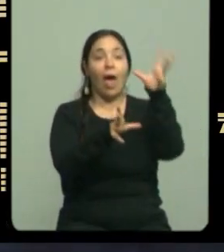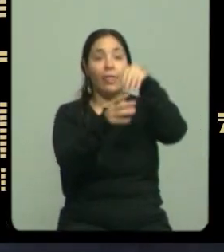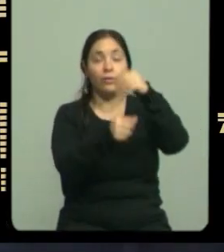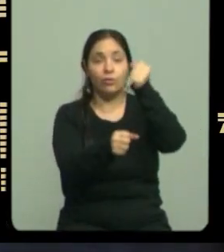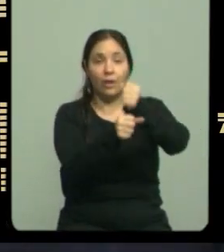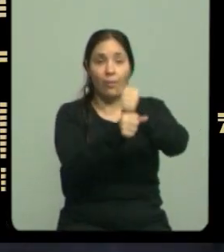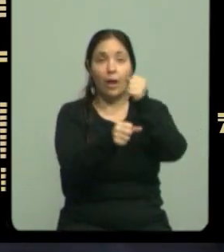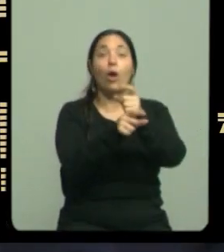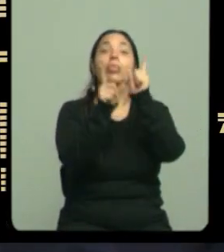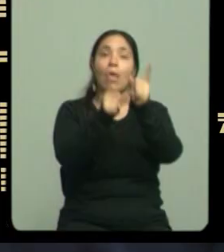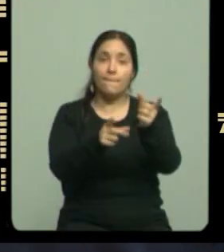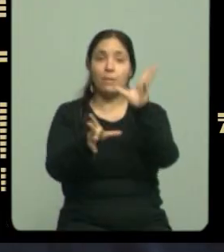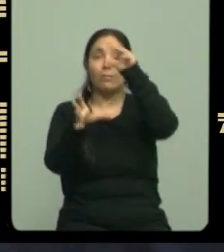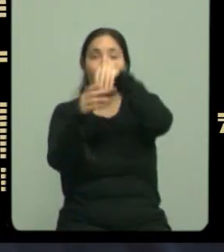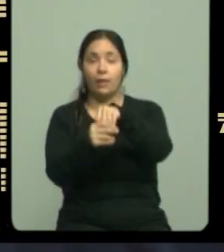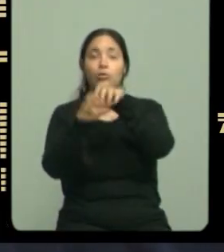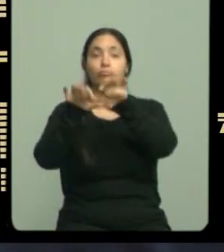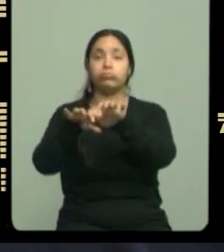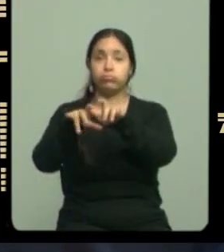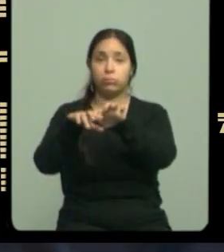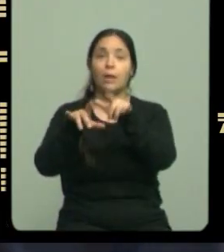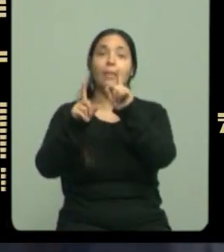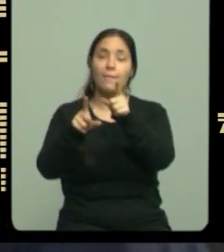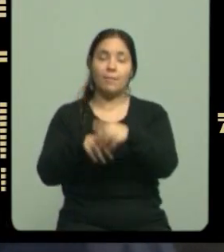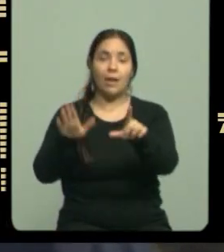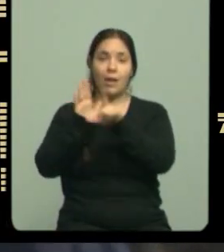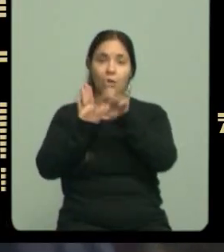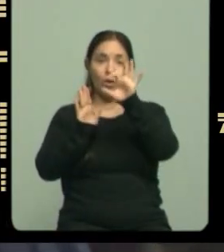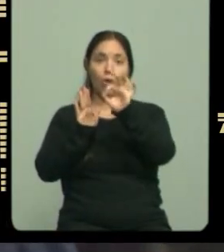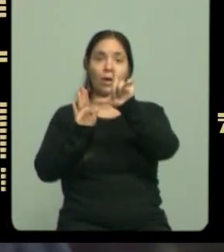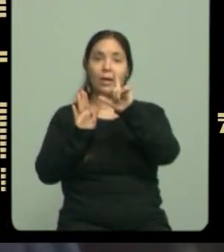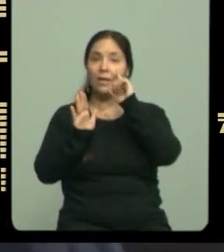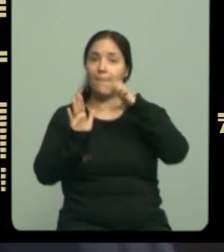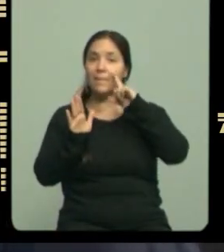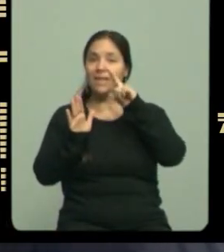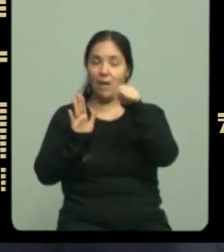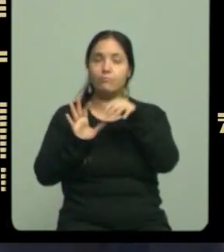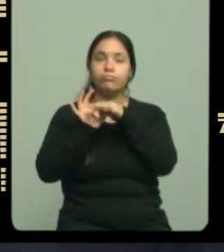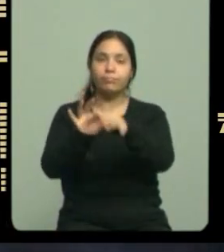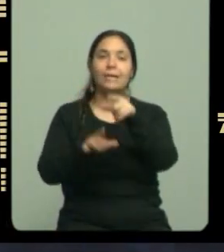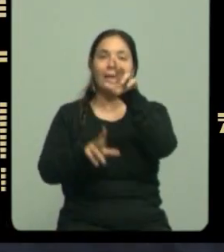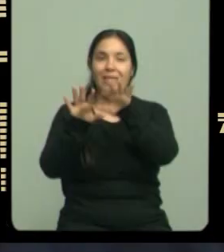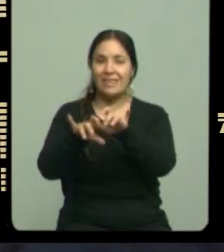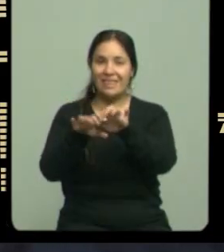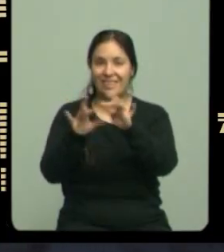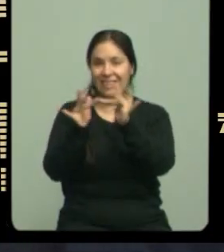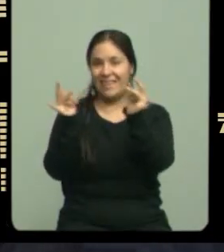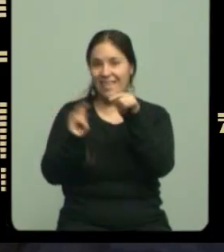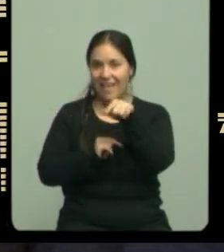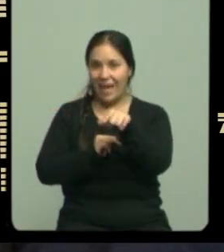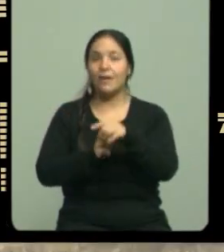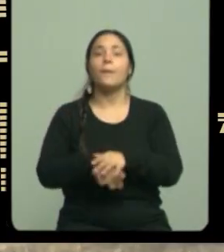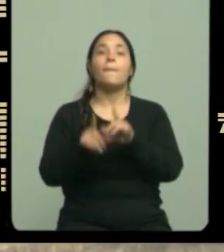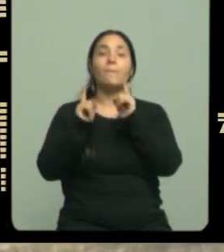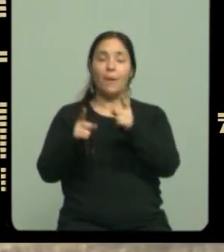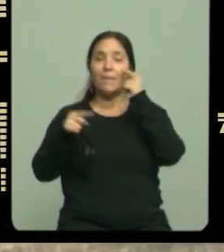laboral, también puede ser digital. Se agregó hace muy poco la ley Olimpia por los entornos digitales,